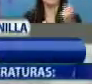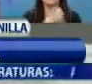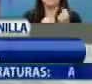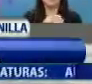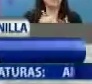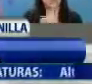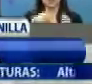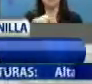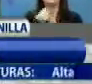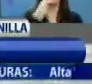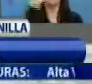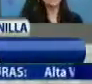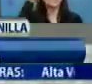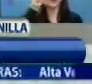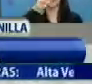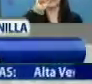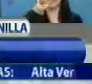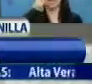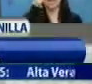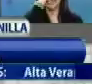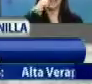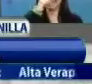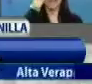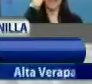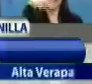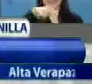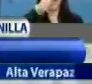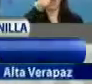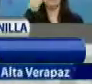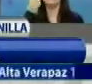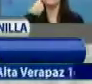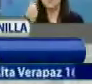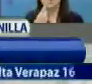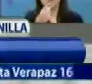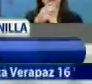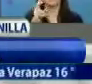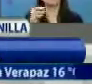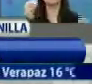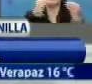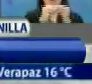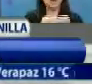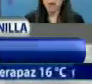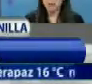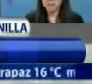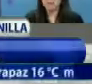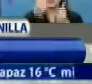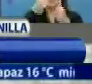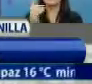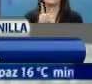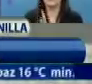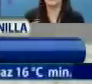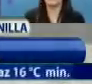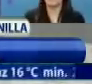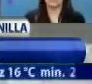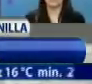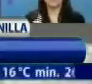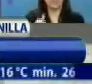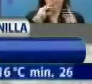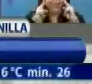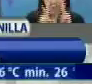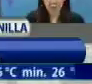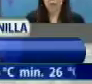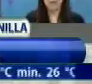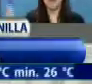un proceso de investigación tratando de establecer qué había ocurrido y qué